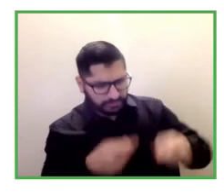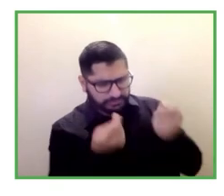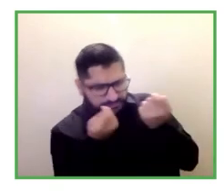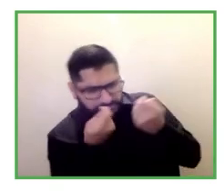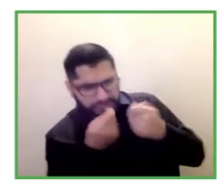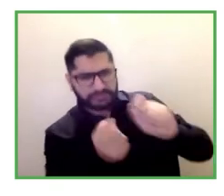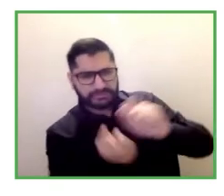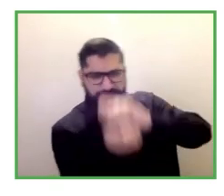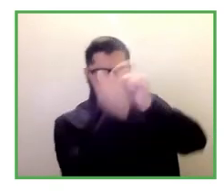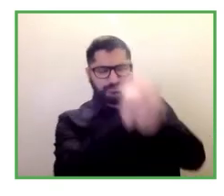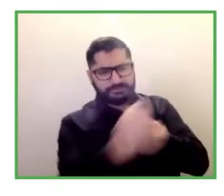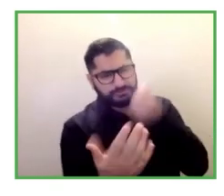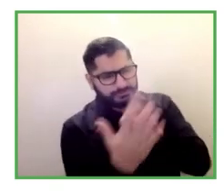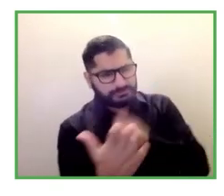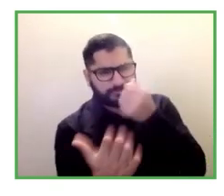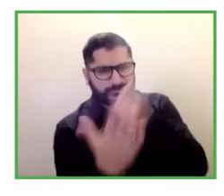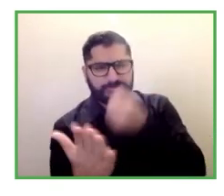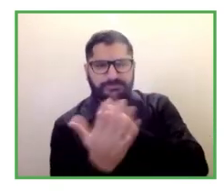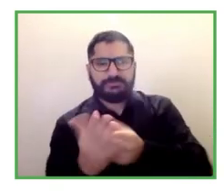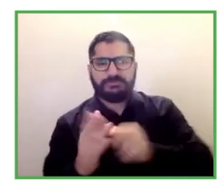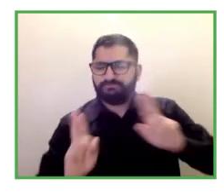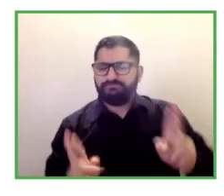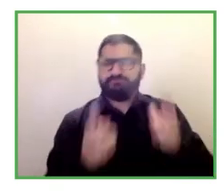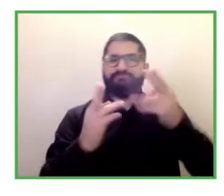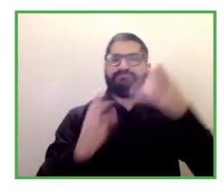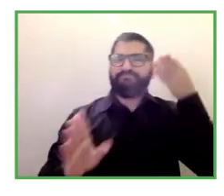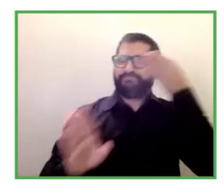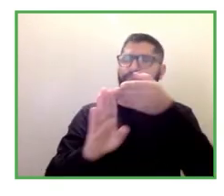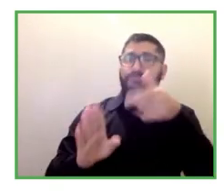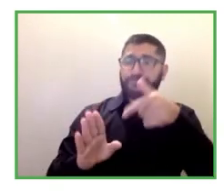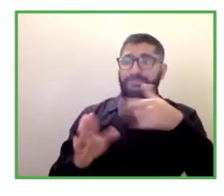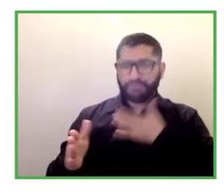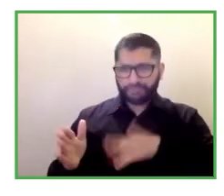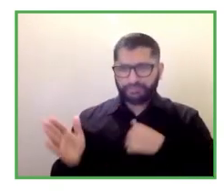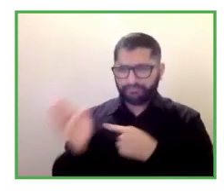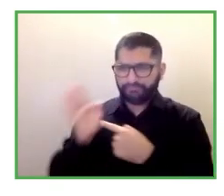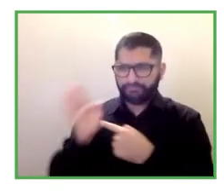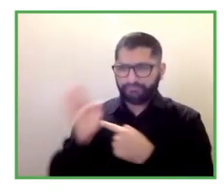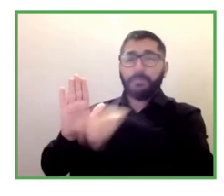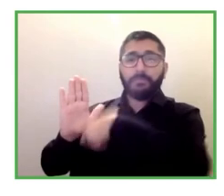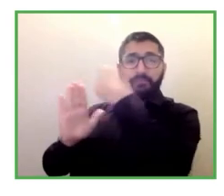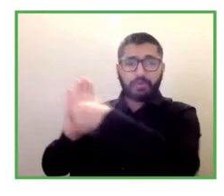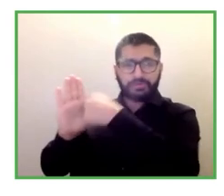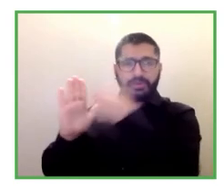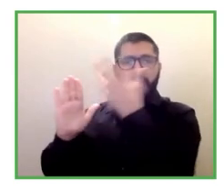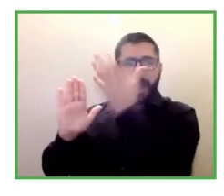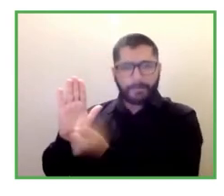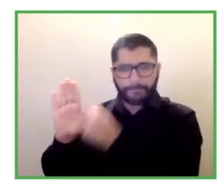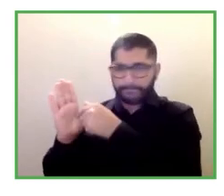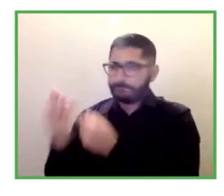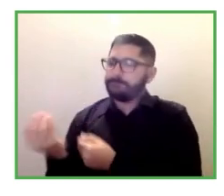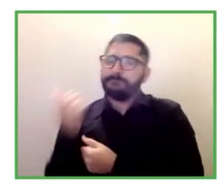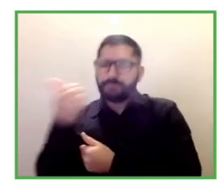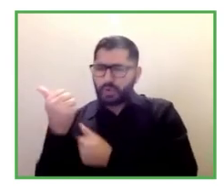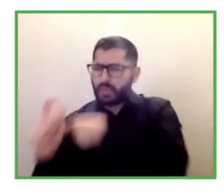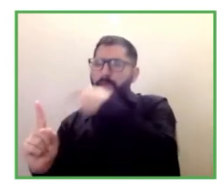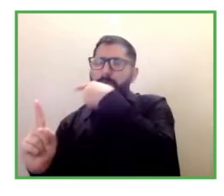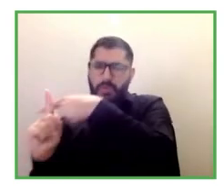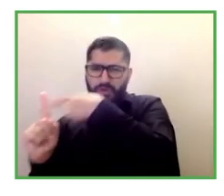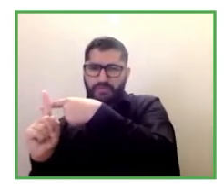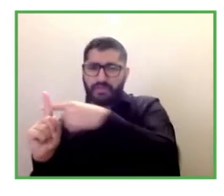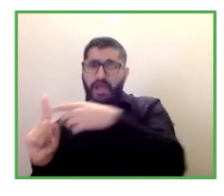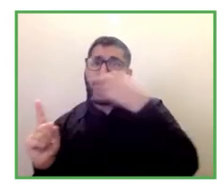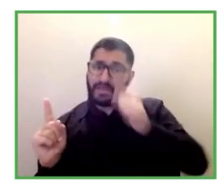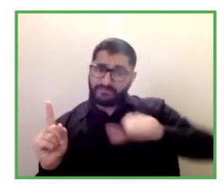cosas malas. Muchas veces vamos bien y sabemos que estamos bien, pero muchas veces no pasa eso. Entonces, Heather,